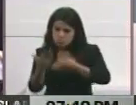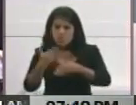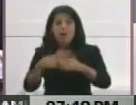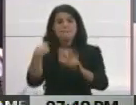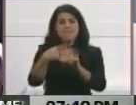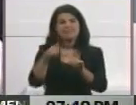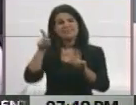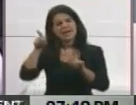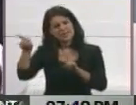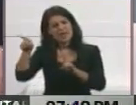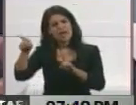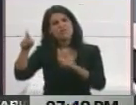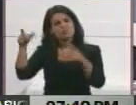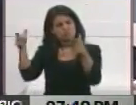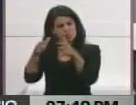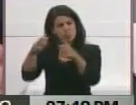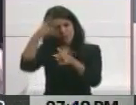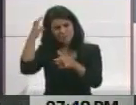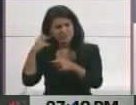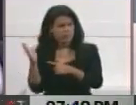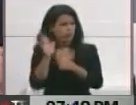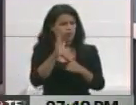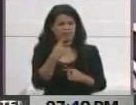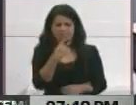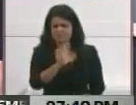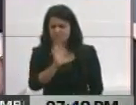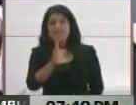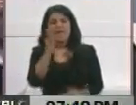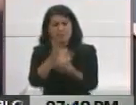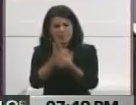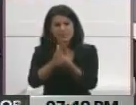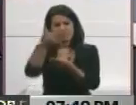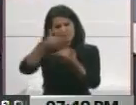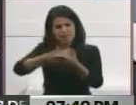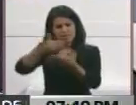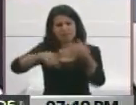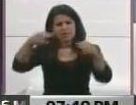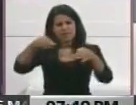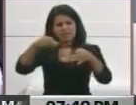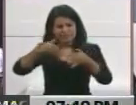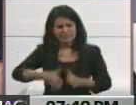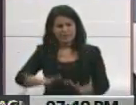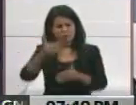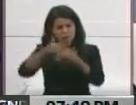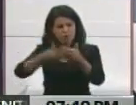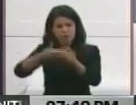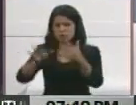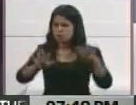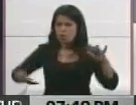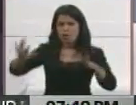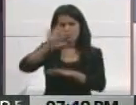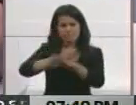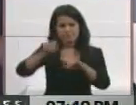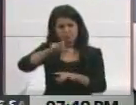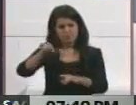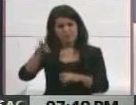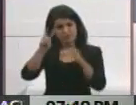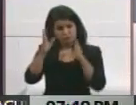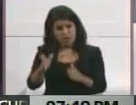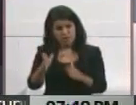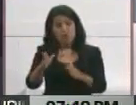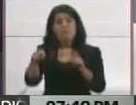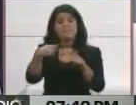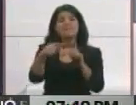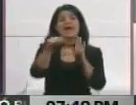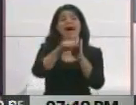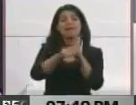de allá eh que son los que llevan el expediente y los registros a nivel nacional de los nacimientos de las actas de